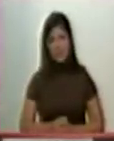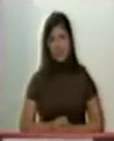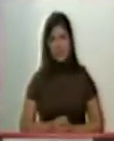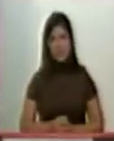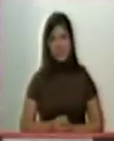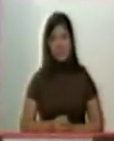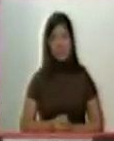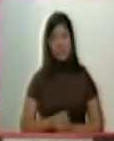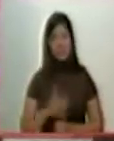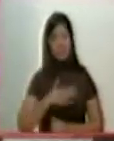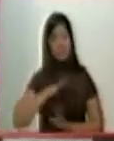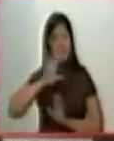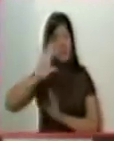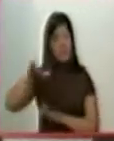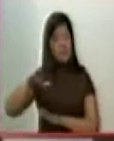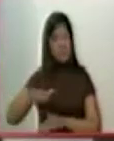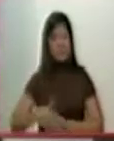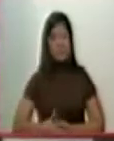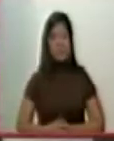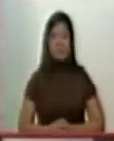nuestro respaldo,